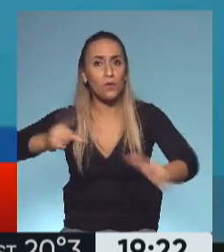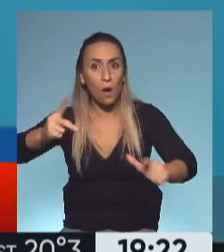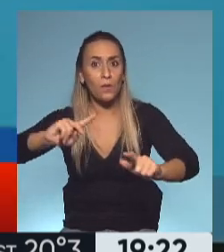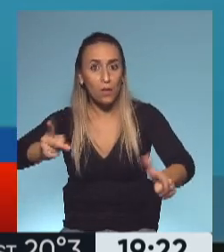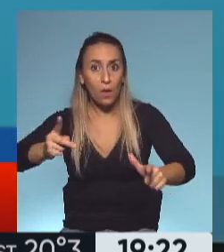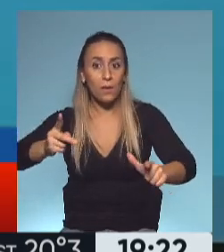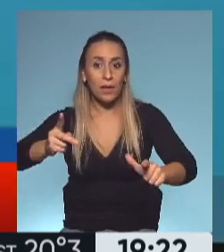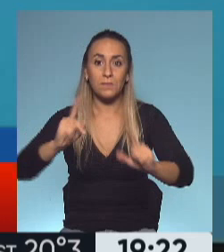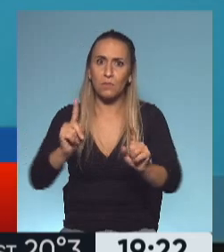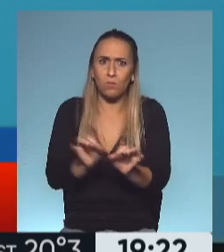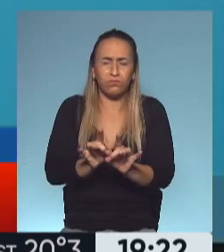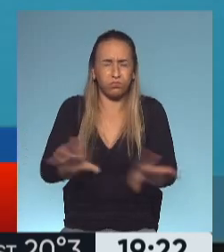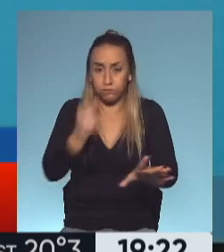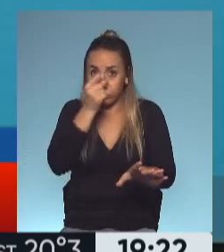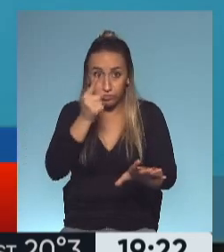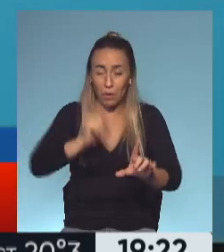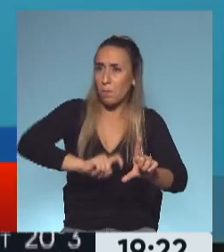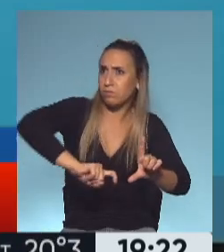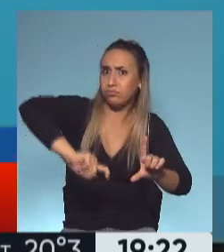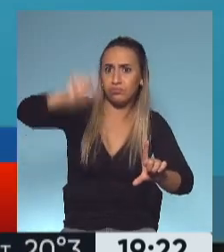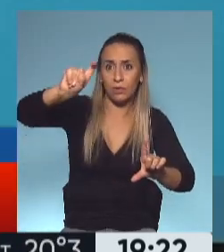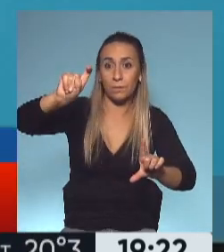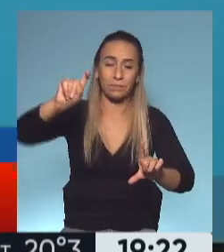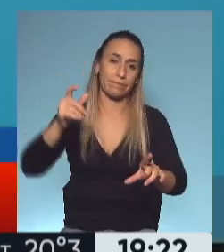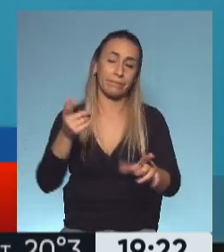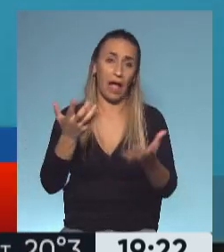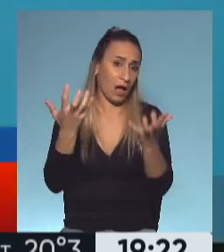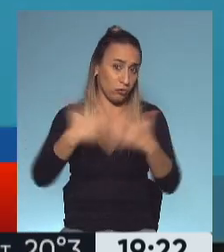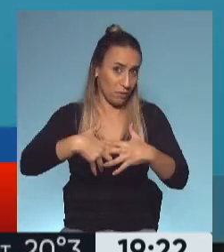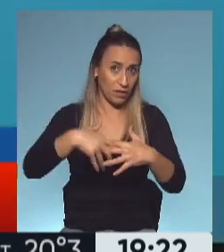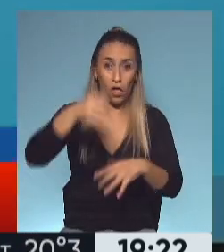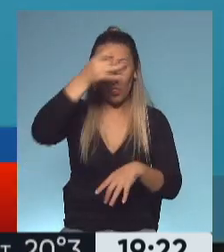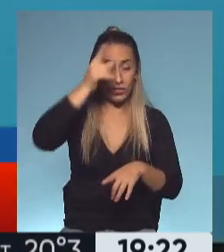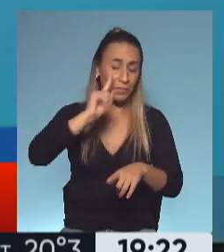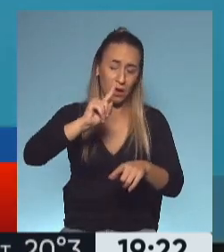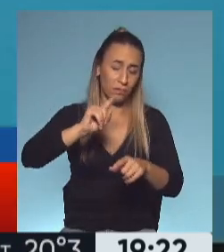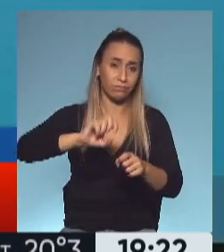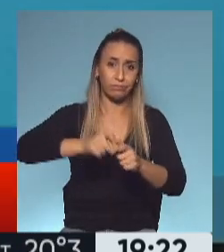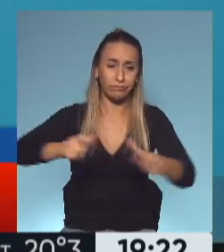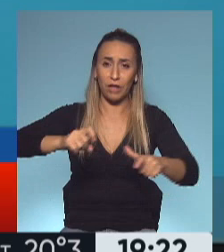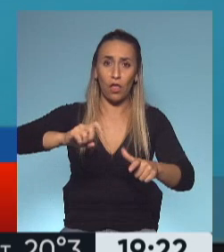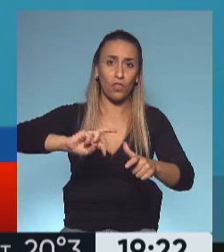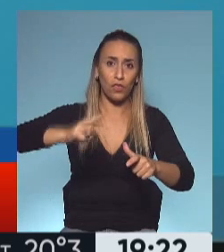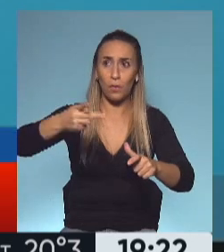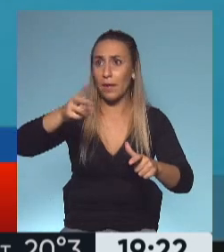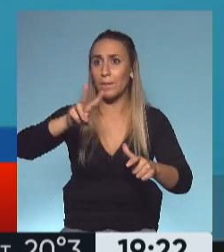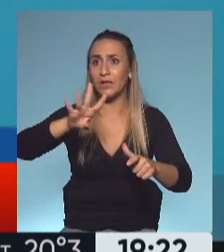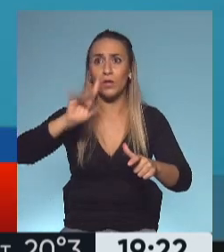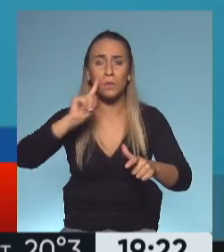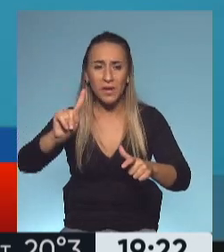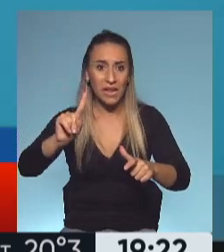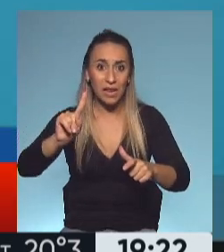seguía con velocidad exponencial, entonces de los 12.000 hubiéramos pasado a 24.000 casos. Estaríamos hoy